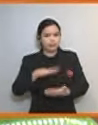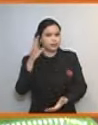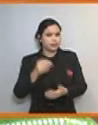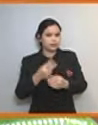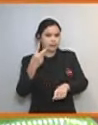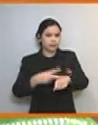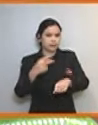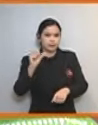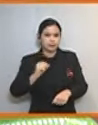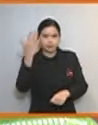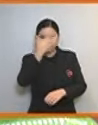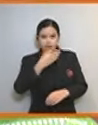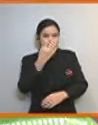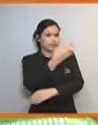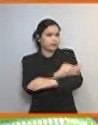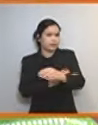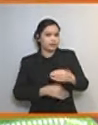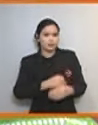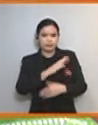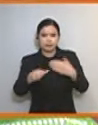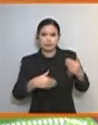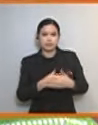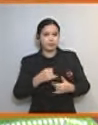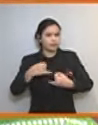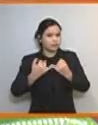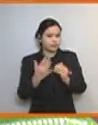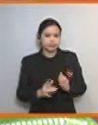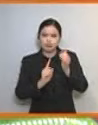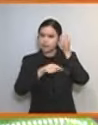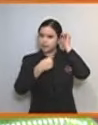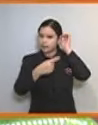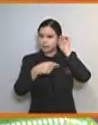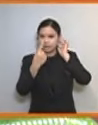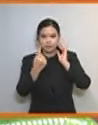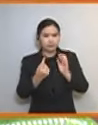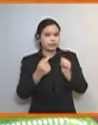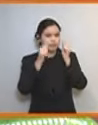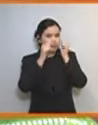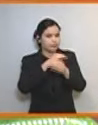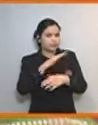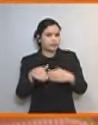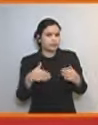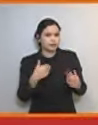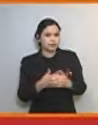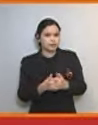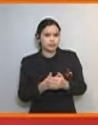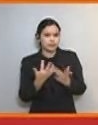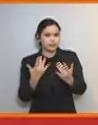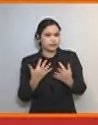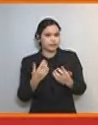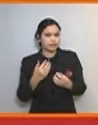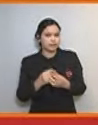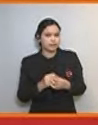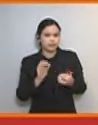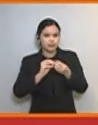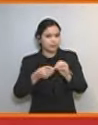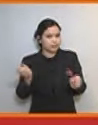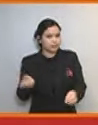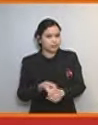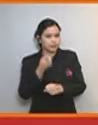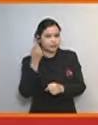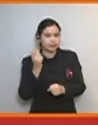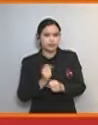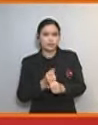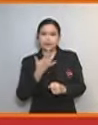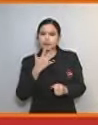multiplicada por 2 esta linda tarde. Y para todos nuestros jugadores de más 1, atentos. Y el número favorecido